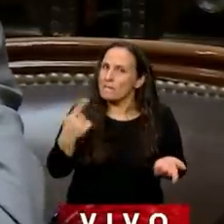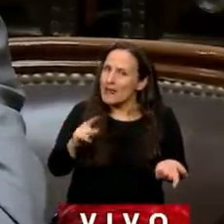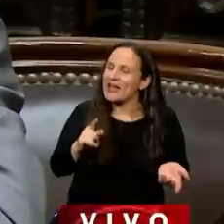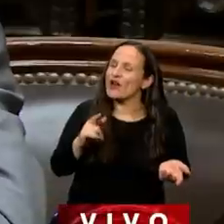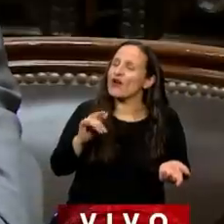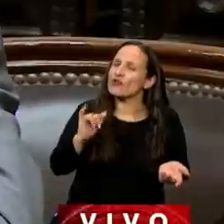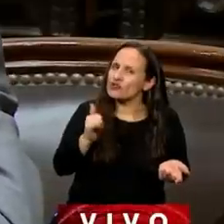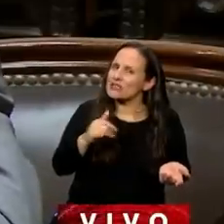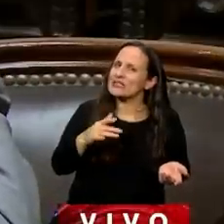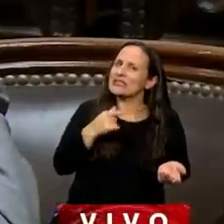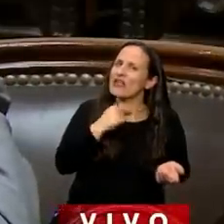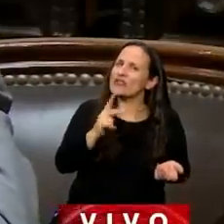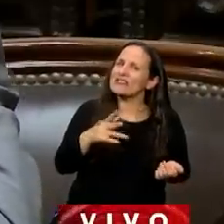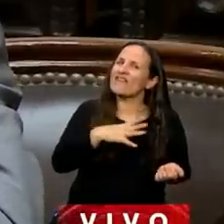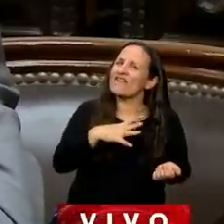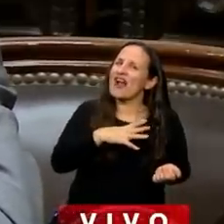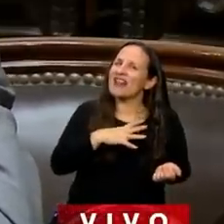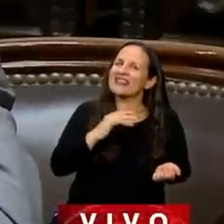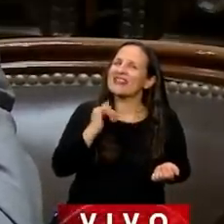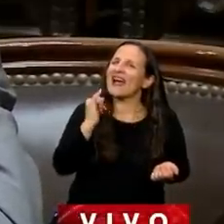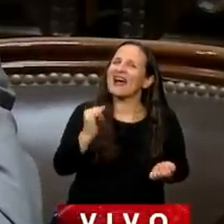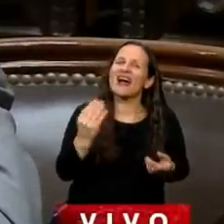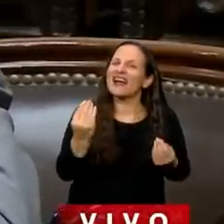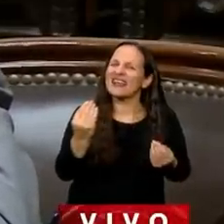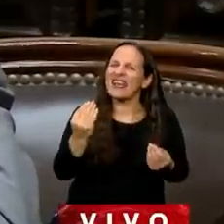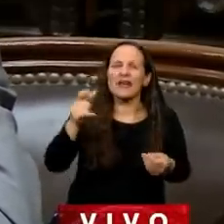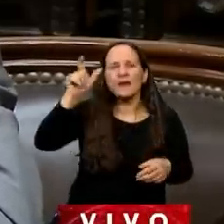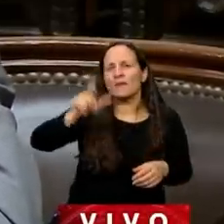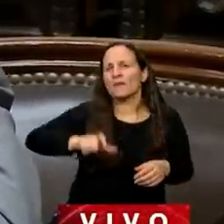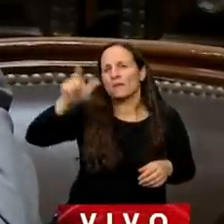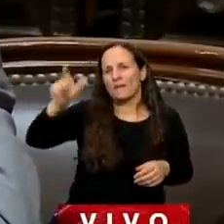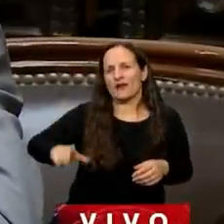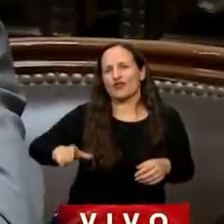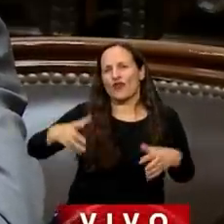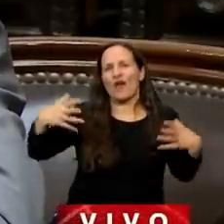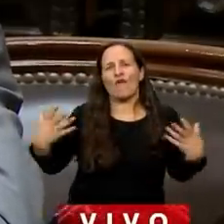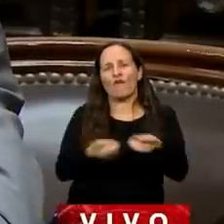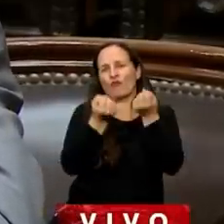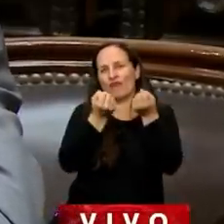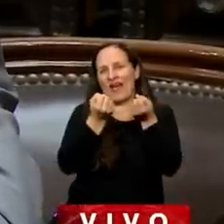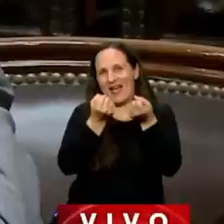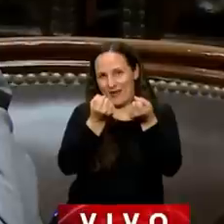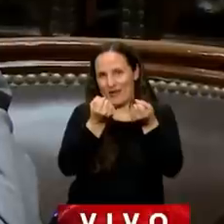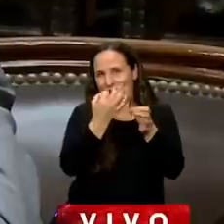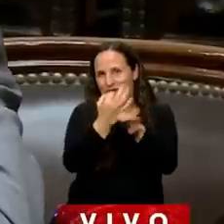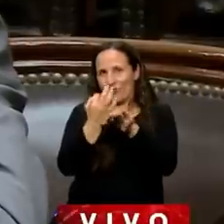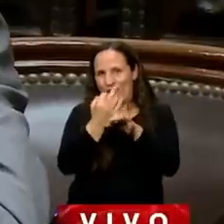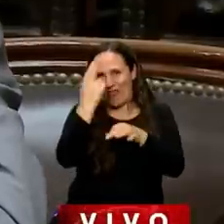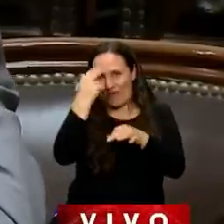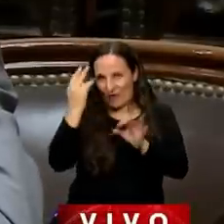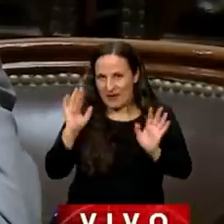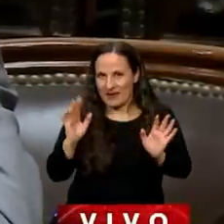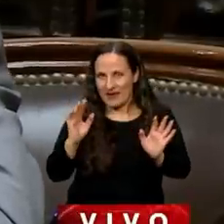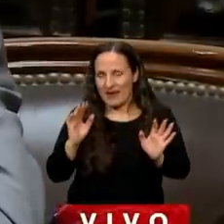no se ha mencionado es a quienes fundaron las primeras escuelas de enfermería en la Argentina,